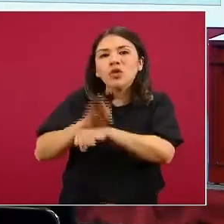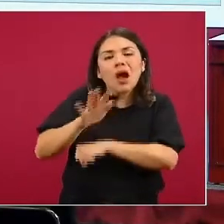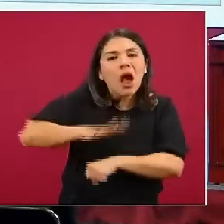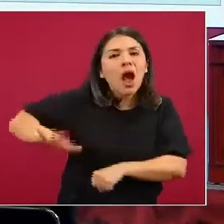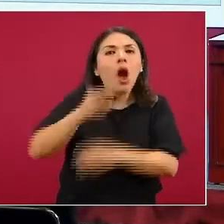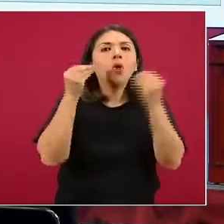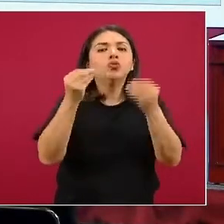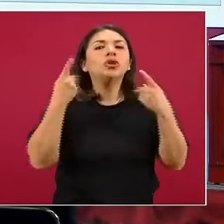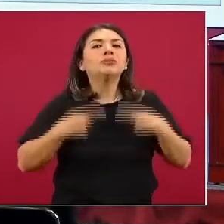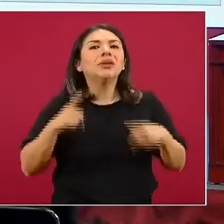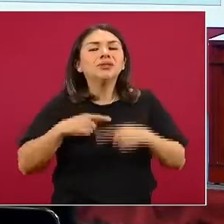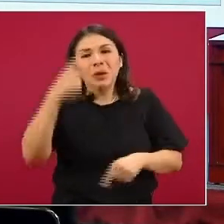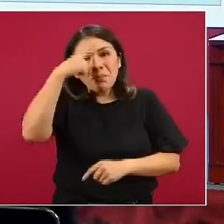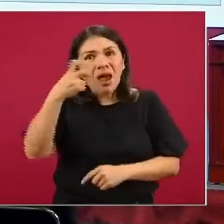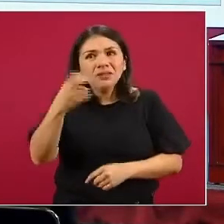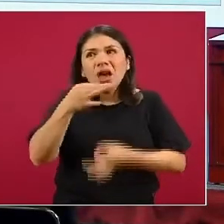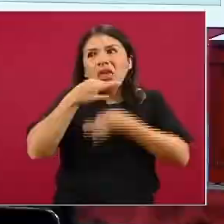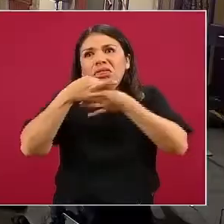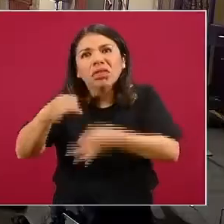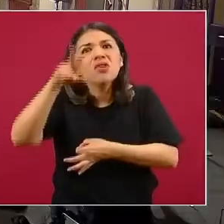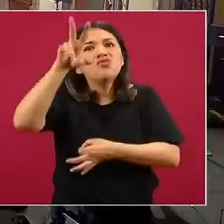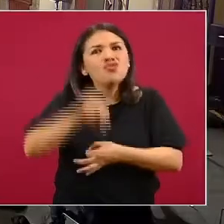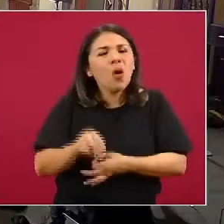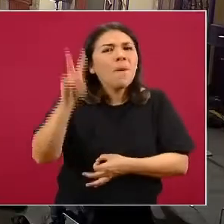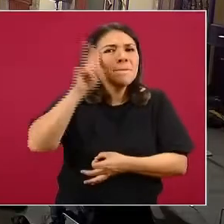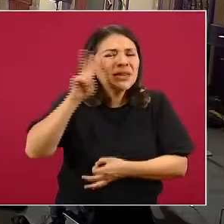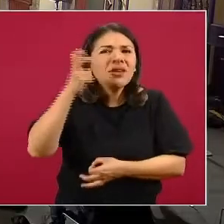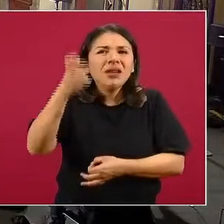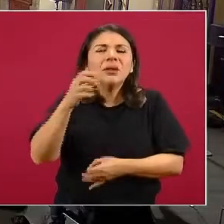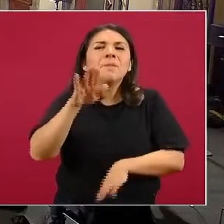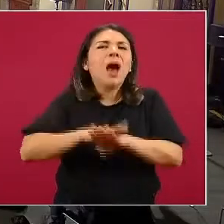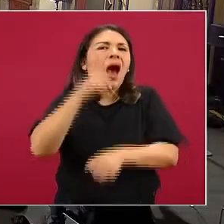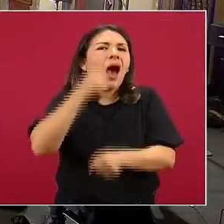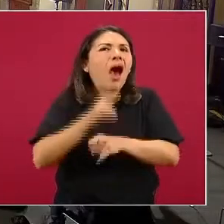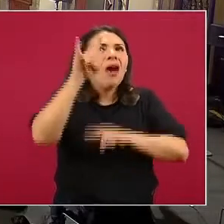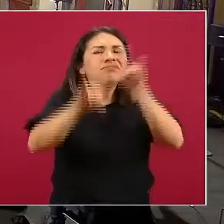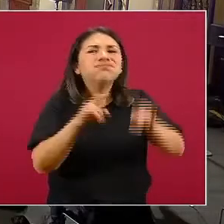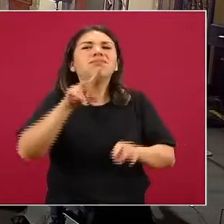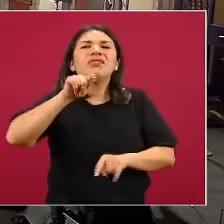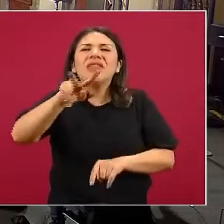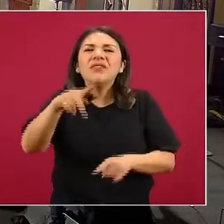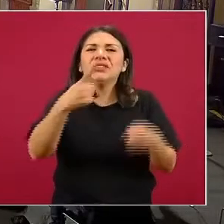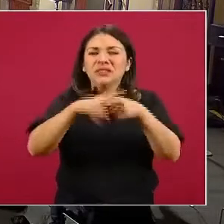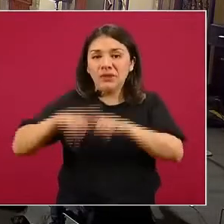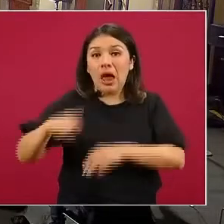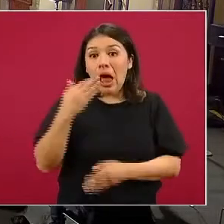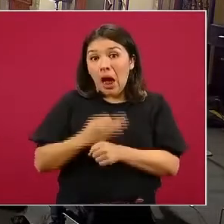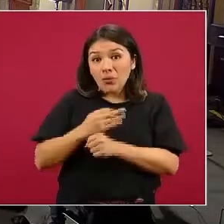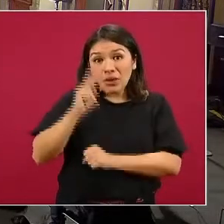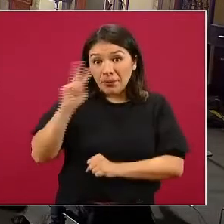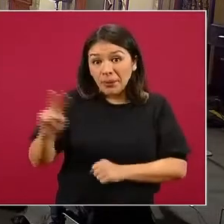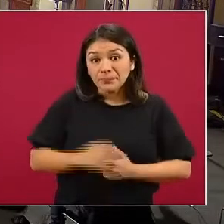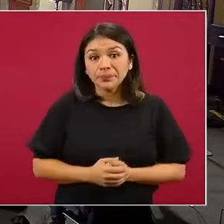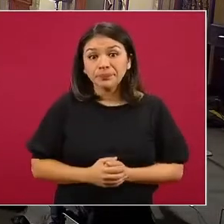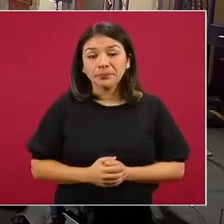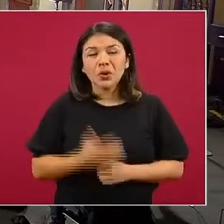población de este constante bombardeo de la industria del alcohol. A continuación, mis compañeros,